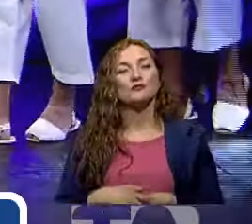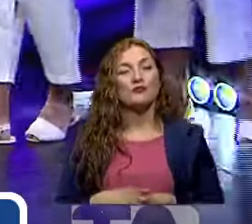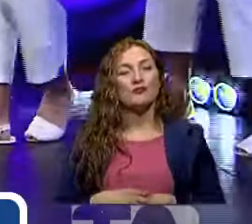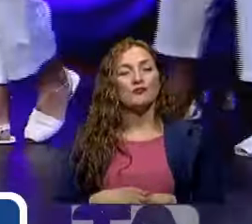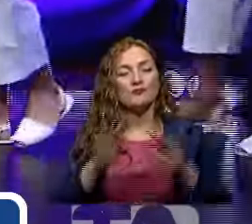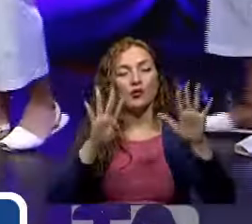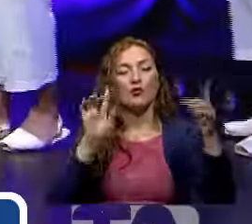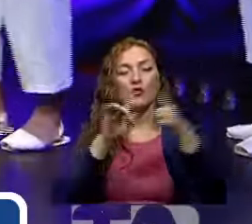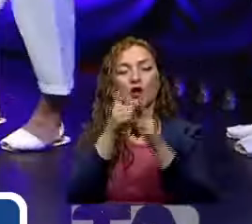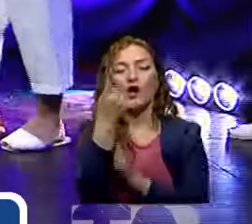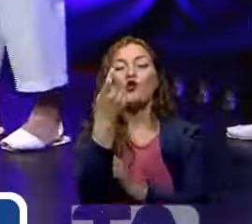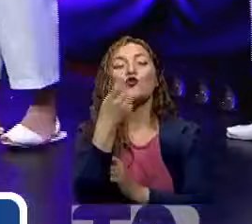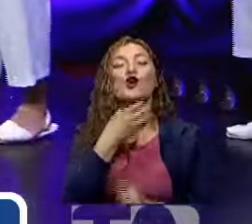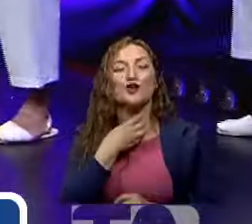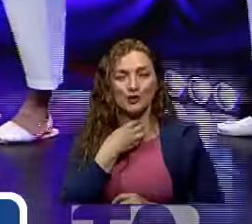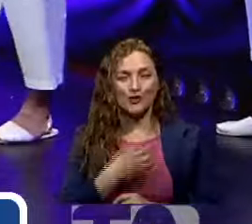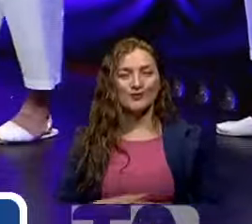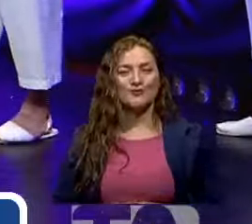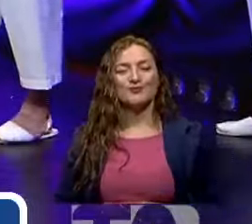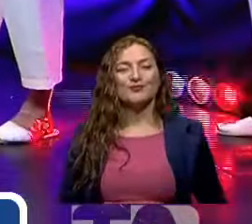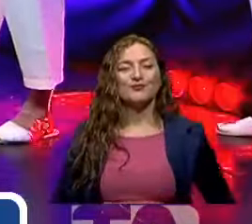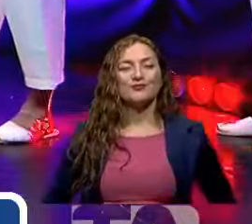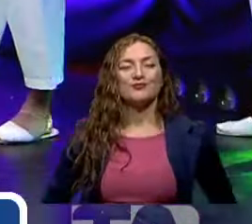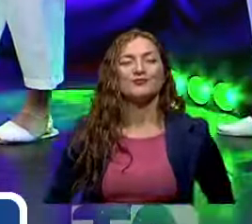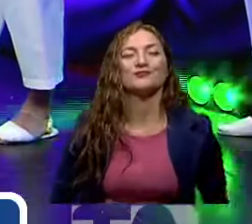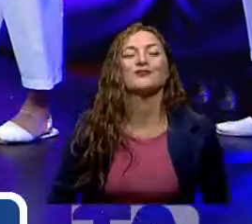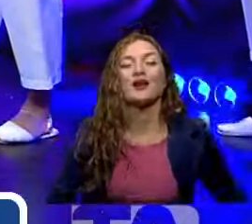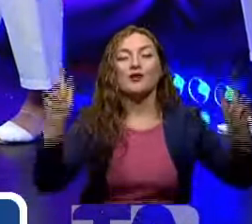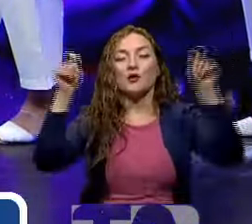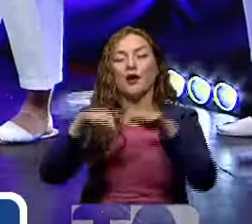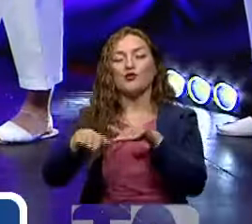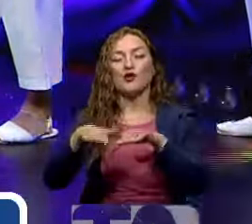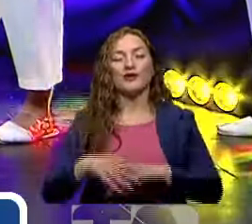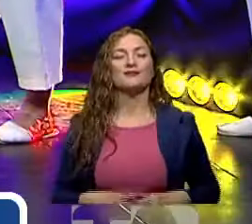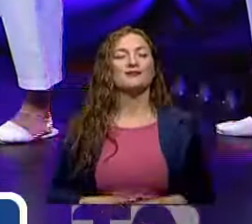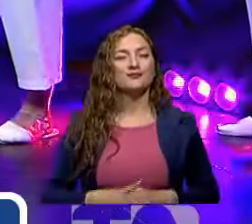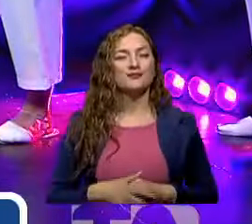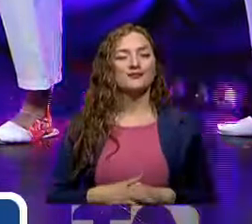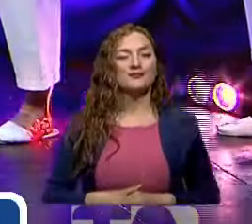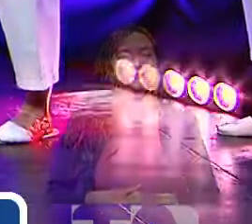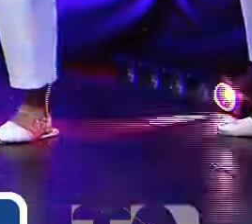desde el 9 hasta el 11 de agosto. ¡Y que viva Atuntaqui! ¡Que viva!